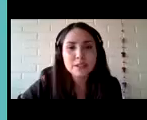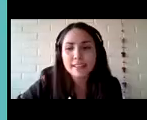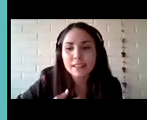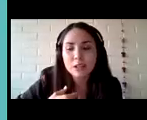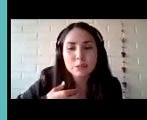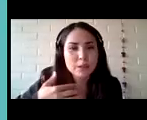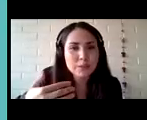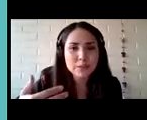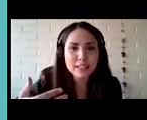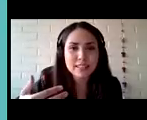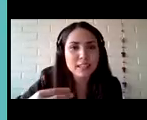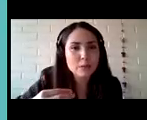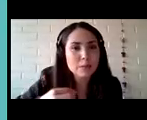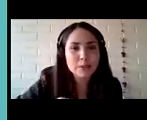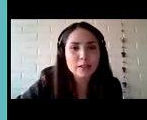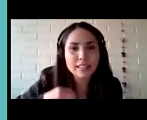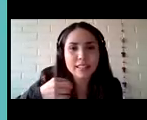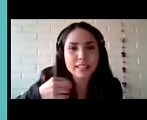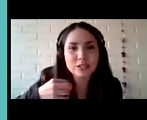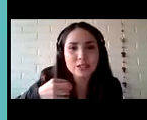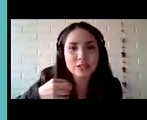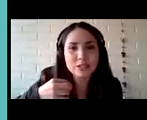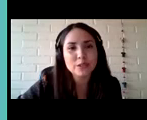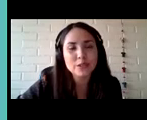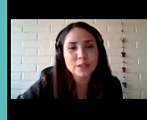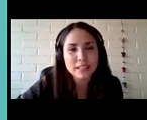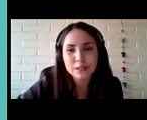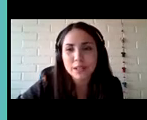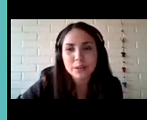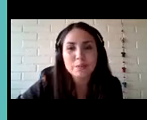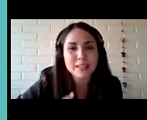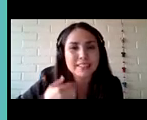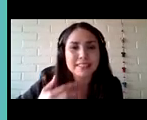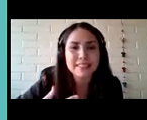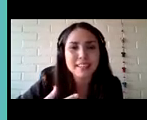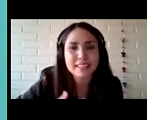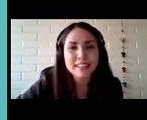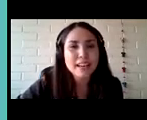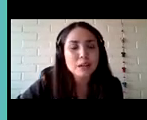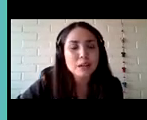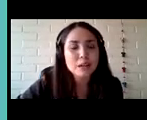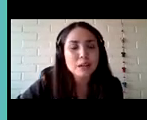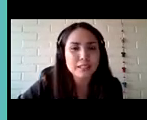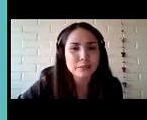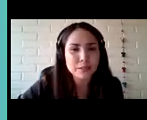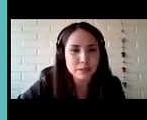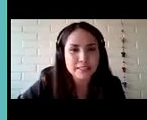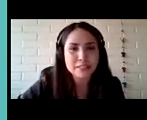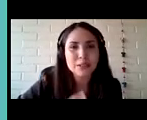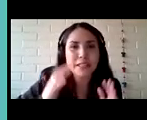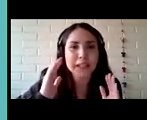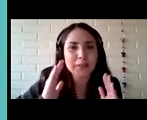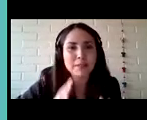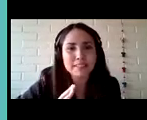algo que lo podemos ver y lo más probable es que todos nosotros nos haya tocado presenciar alguna de estas